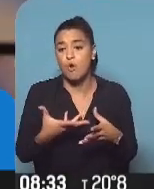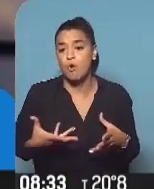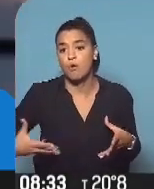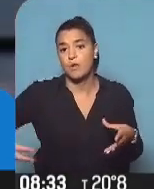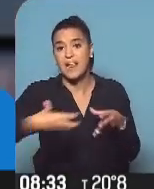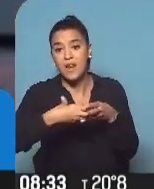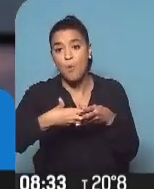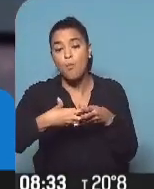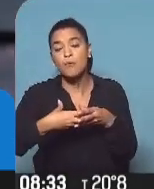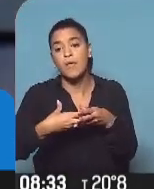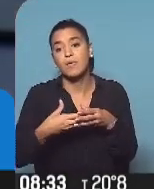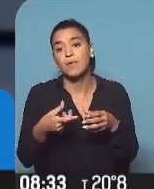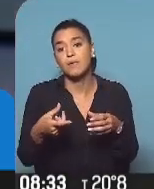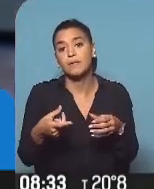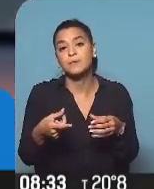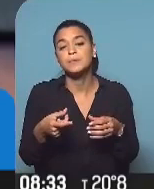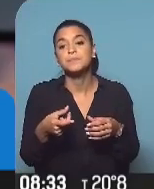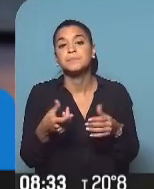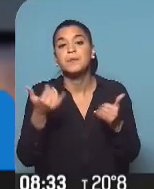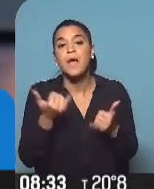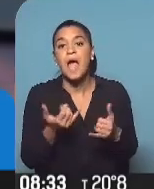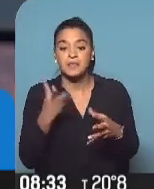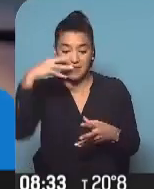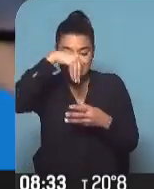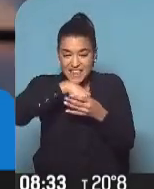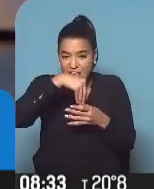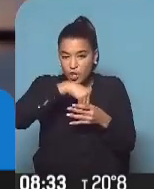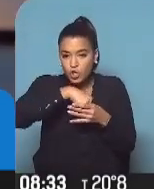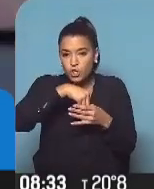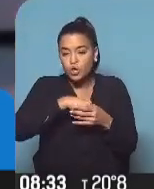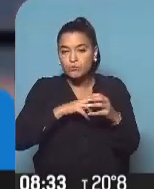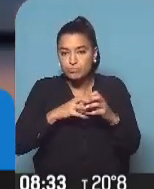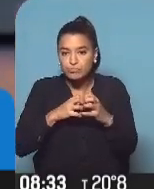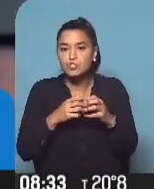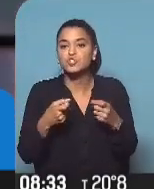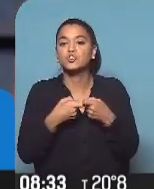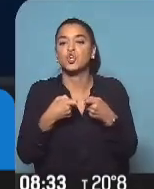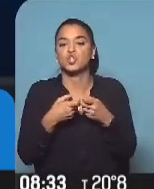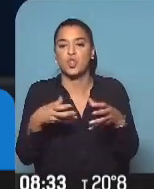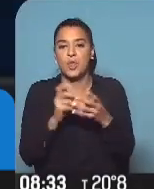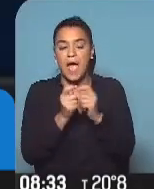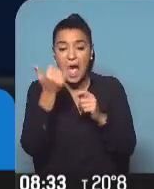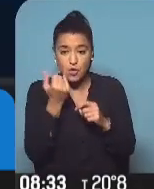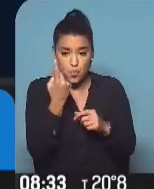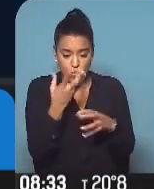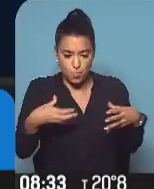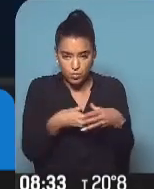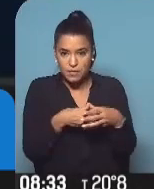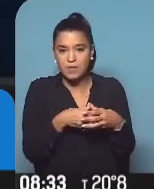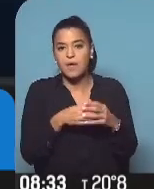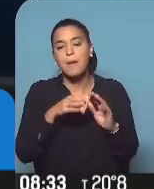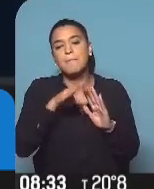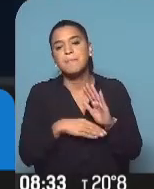donde hay que ver si se hace o no, pero hay mucho ruido interno dentro de uno de los socios de Cambiemos. Sí, hay un sector